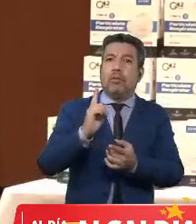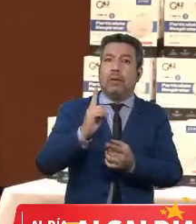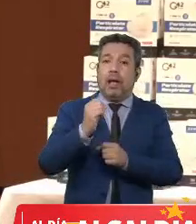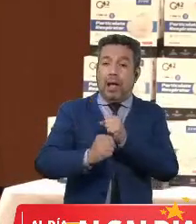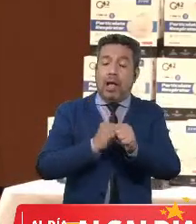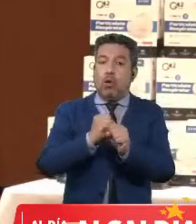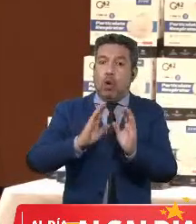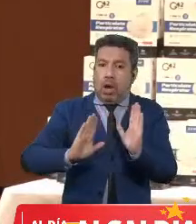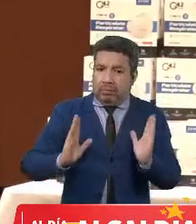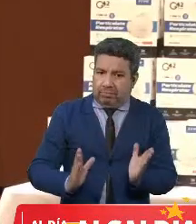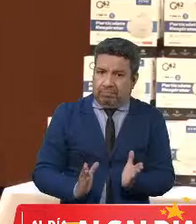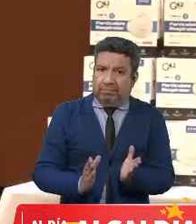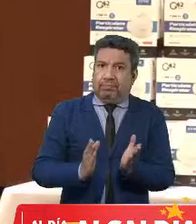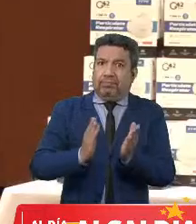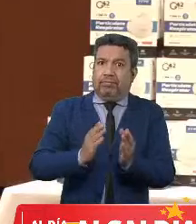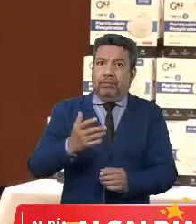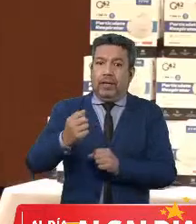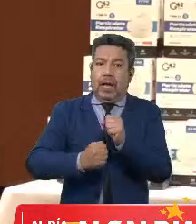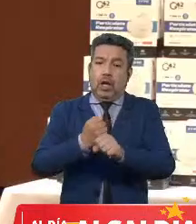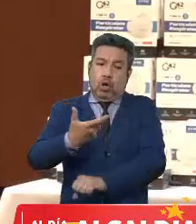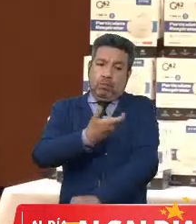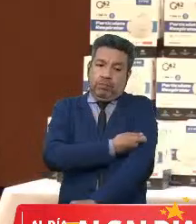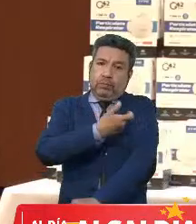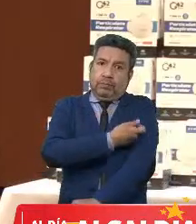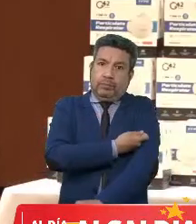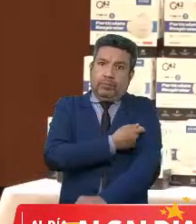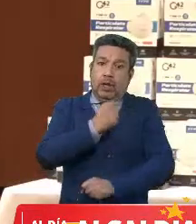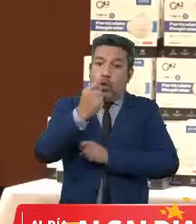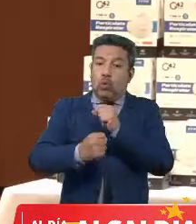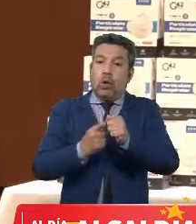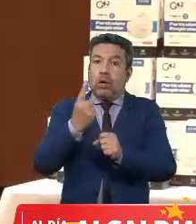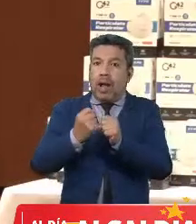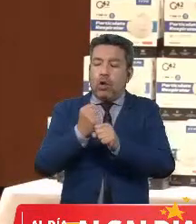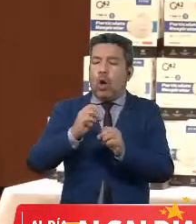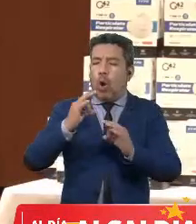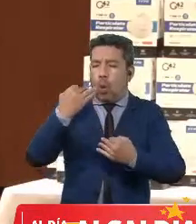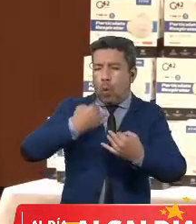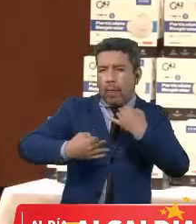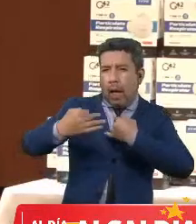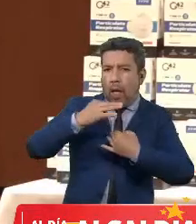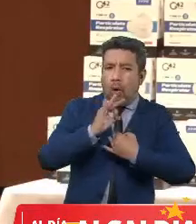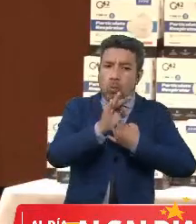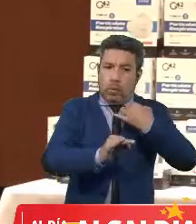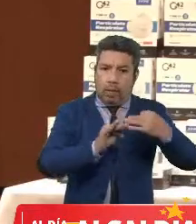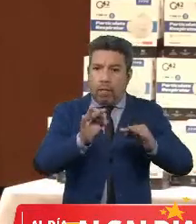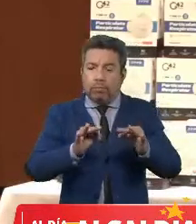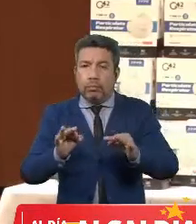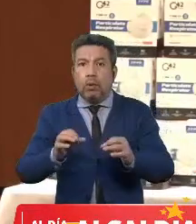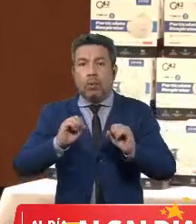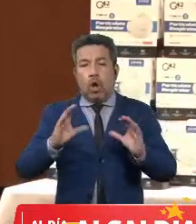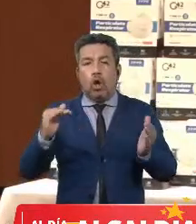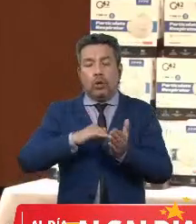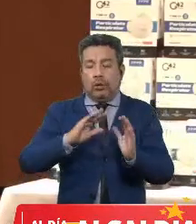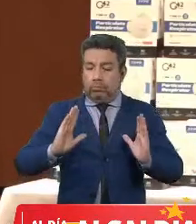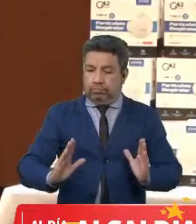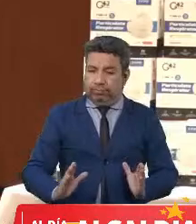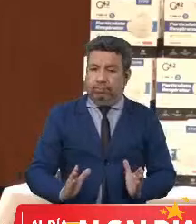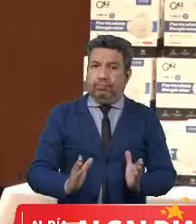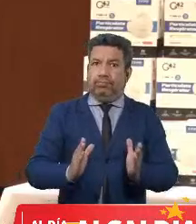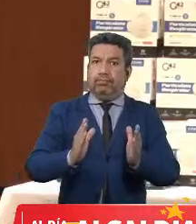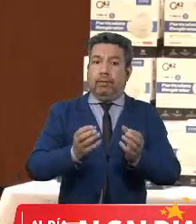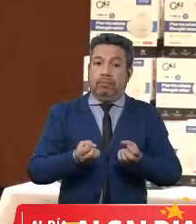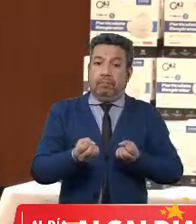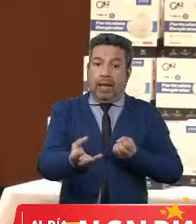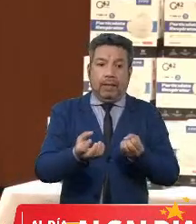reactivación, es el año de la vacunación, es el año del cuidado que nos va a permitir volver a crecer, volver a generar